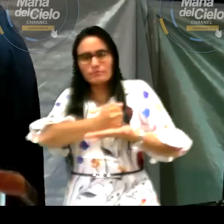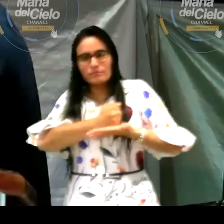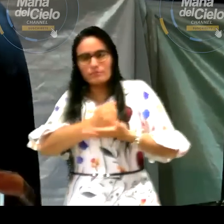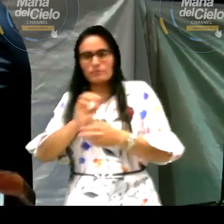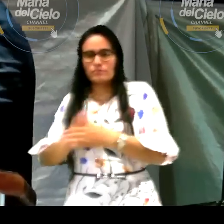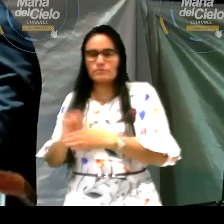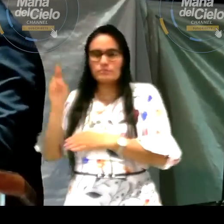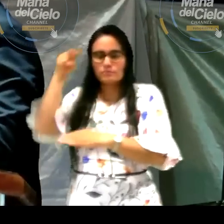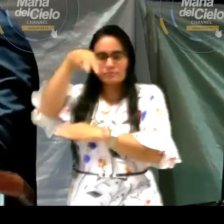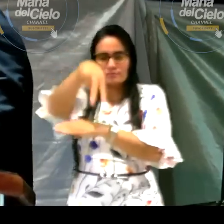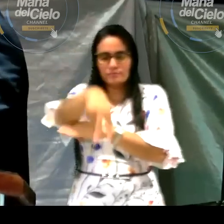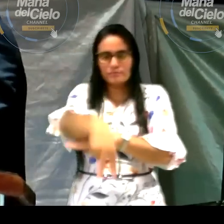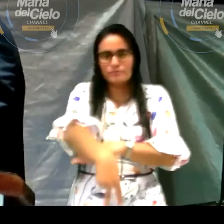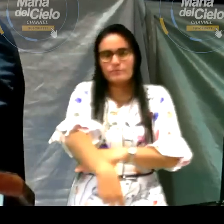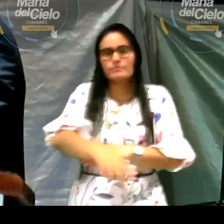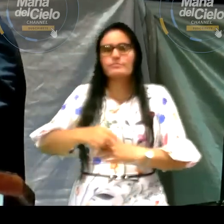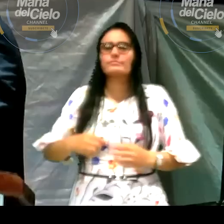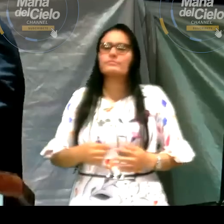hizo. Nadie.